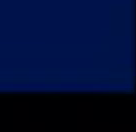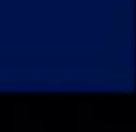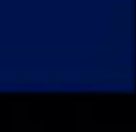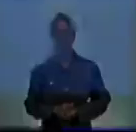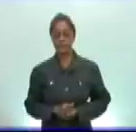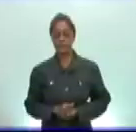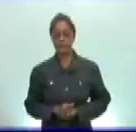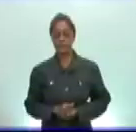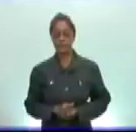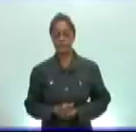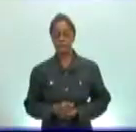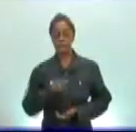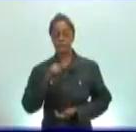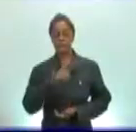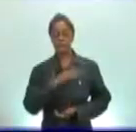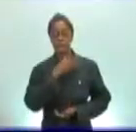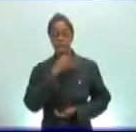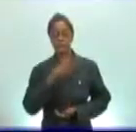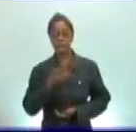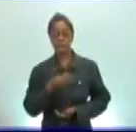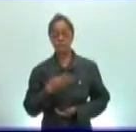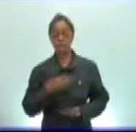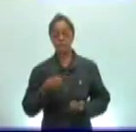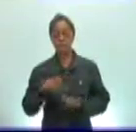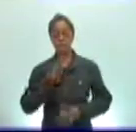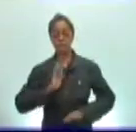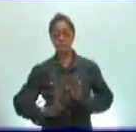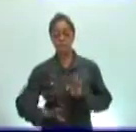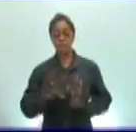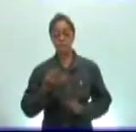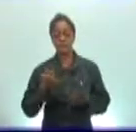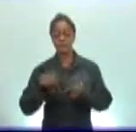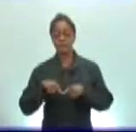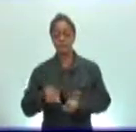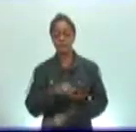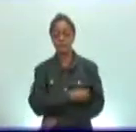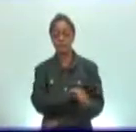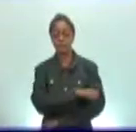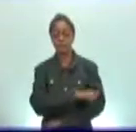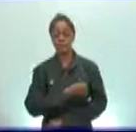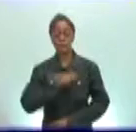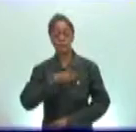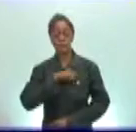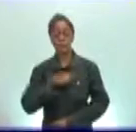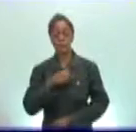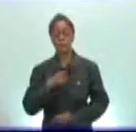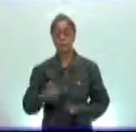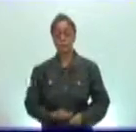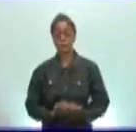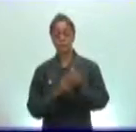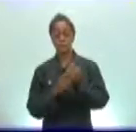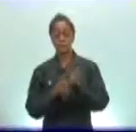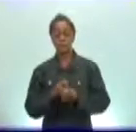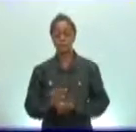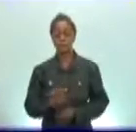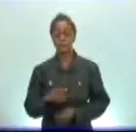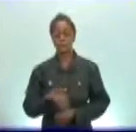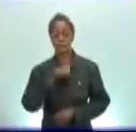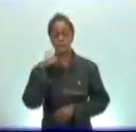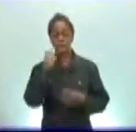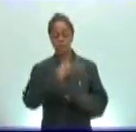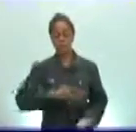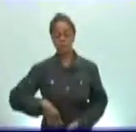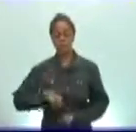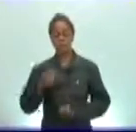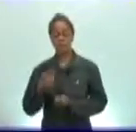Este joven se dispuso a defender junto al pueblo español sus conquistas y murió